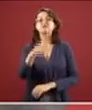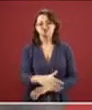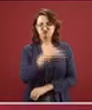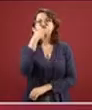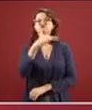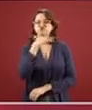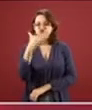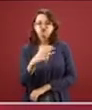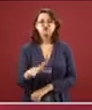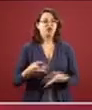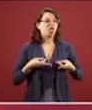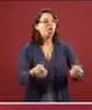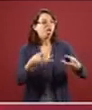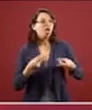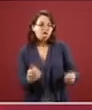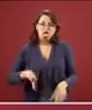de los abusos.